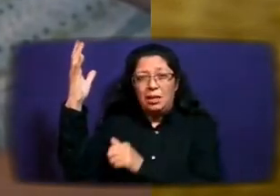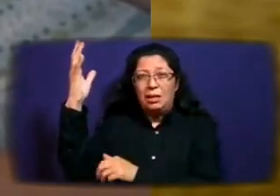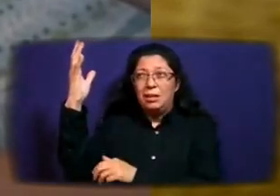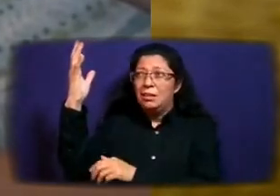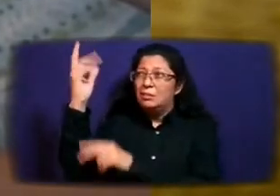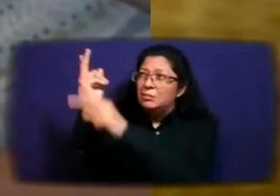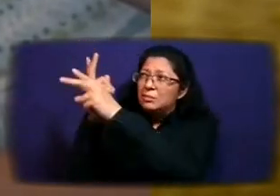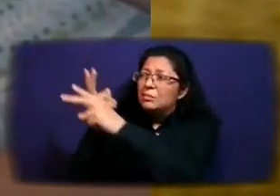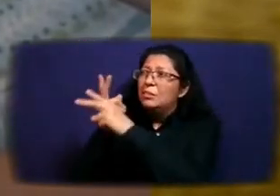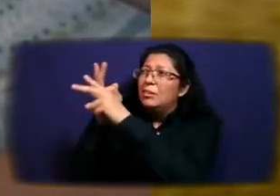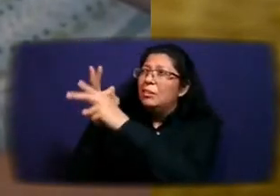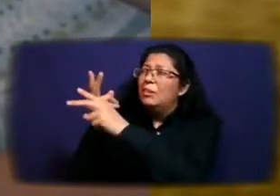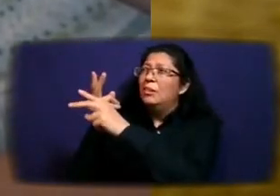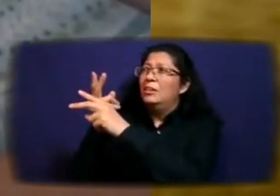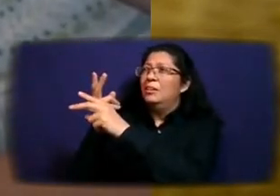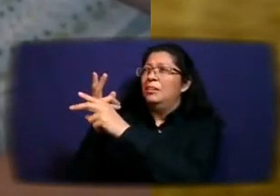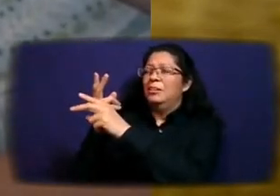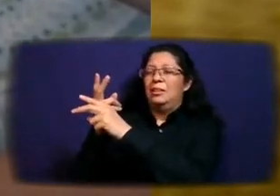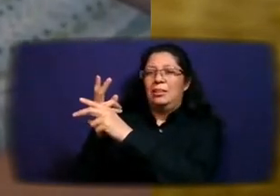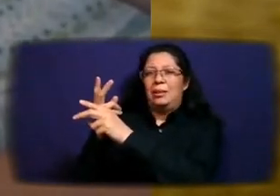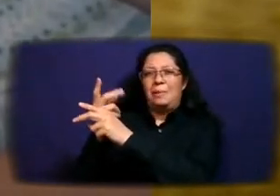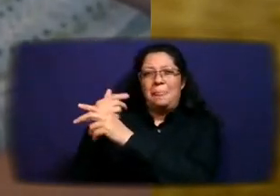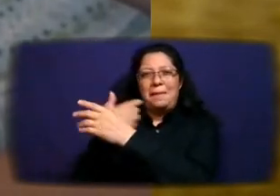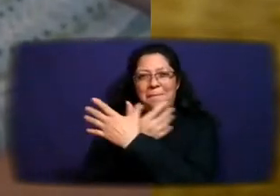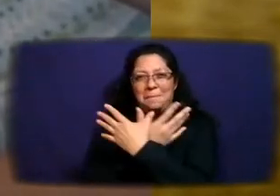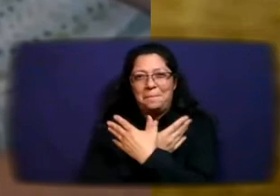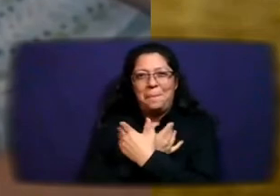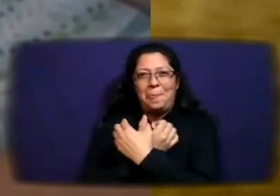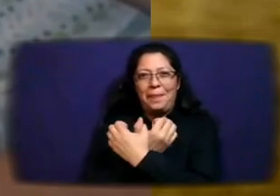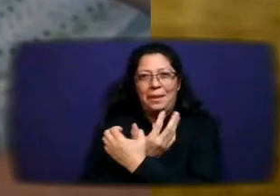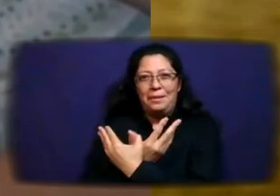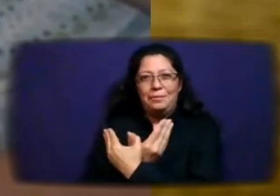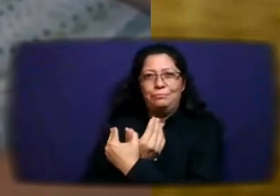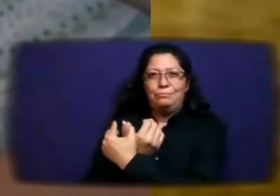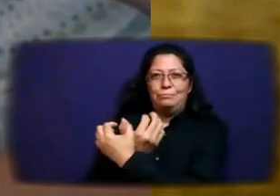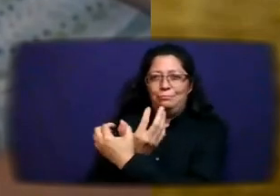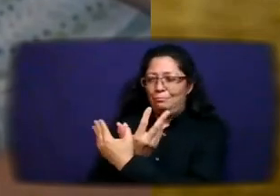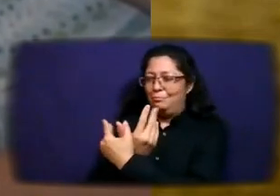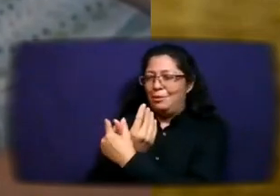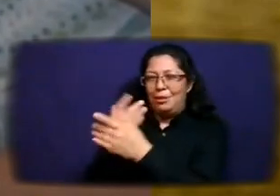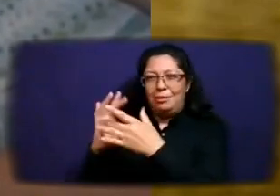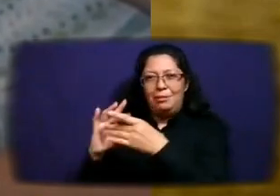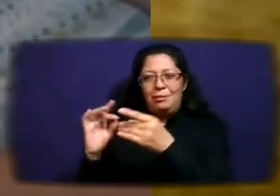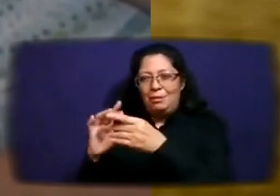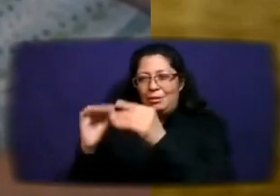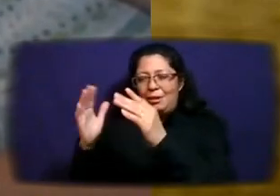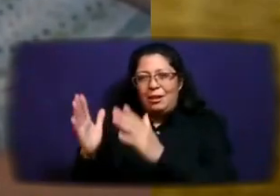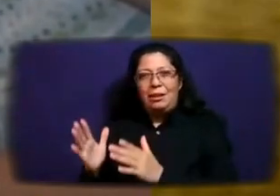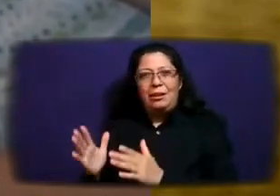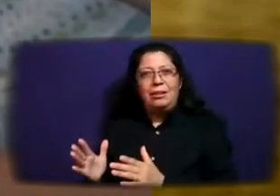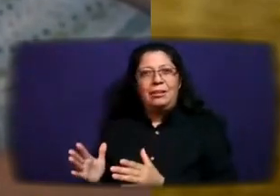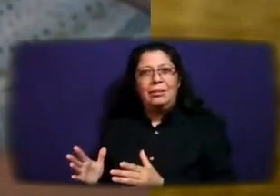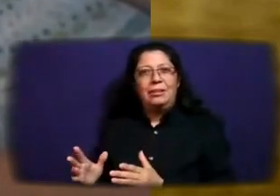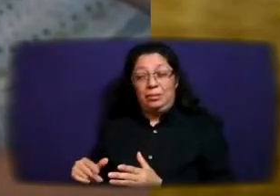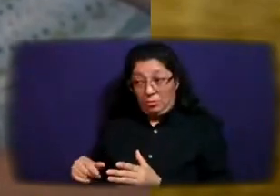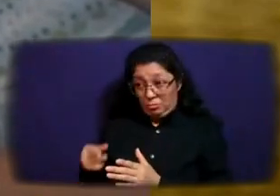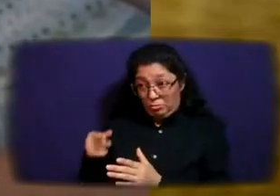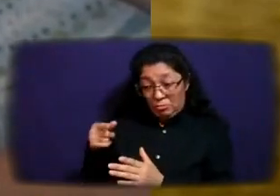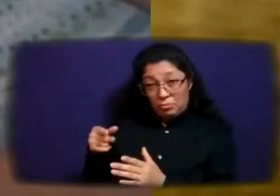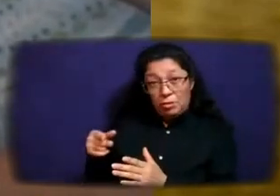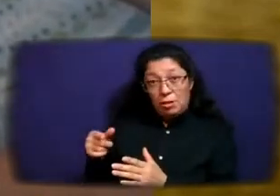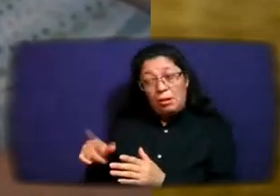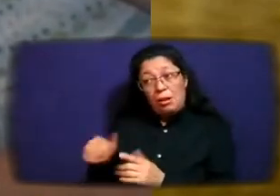La mariposa es una mensajera. La mariposa es